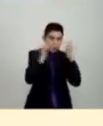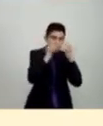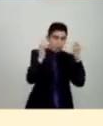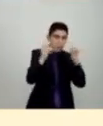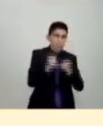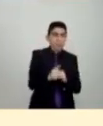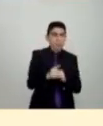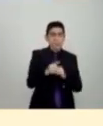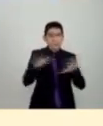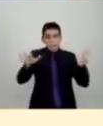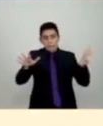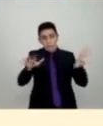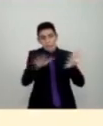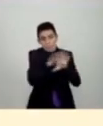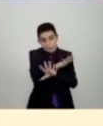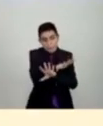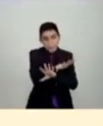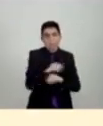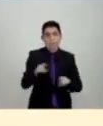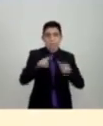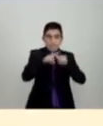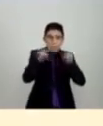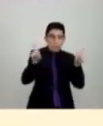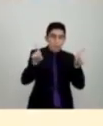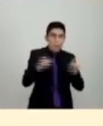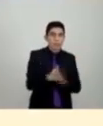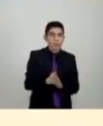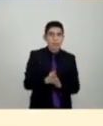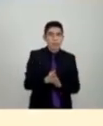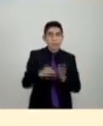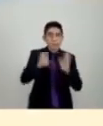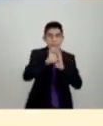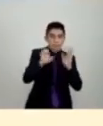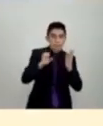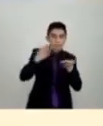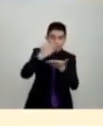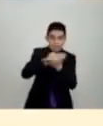contrario. O sea, un francés agarra un pelo y lo parte en 4, ¿no? Tú sabes cómo.